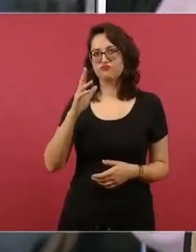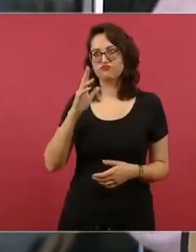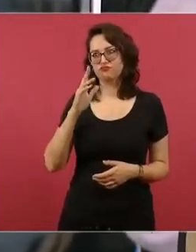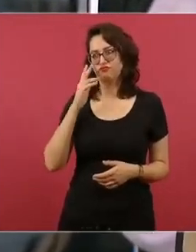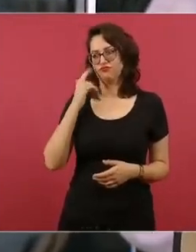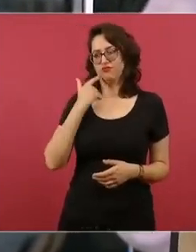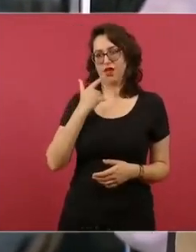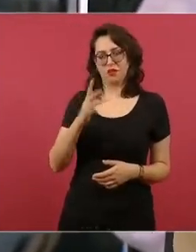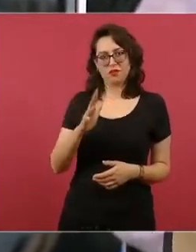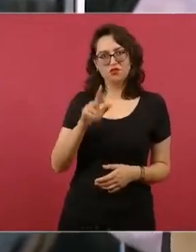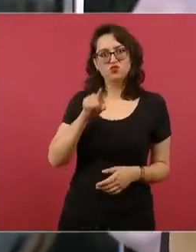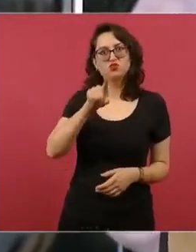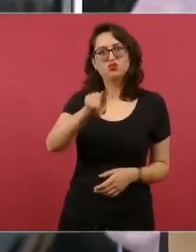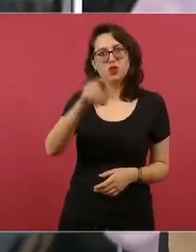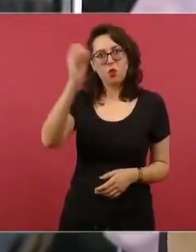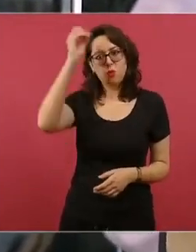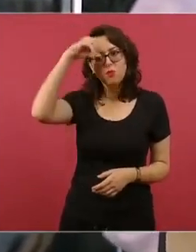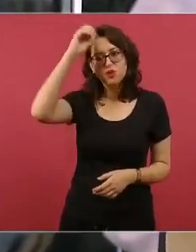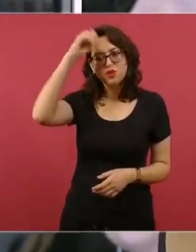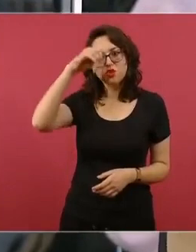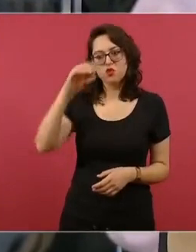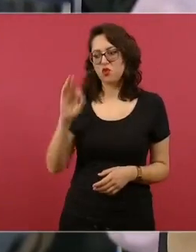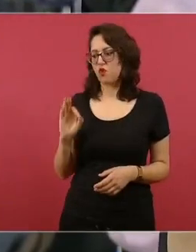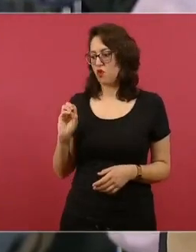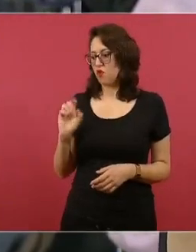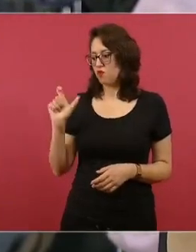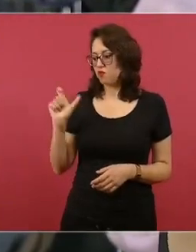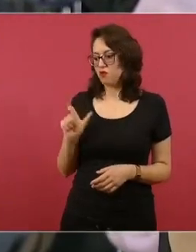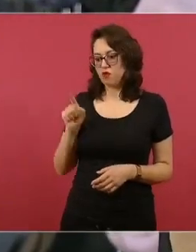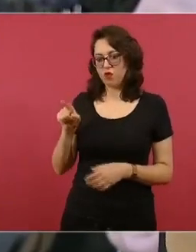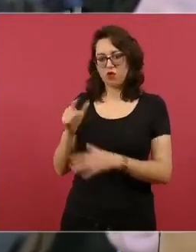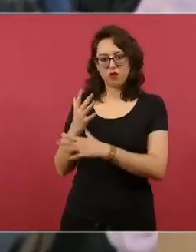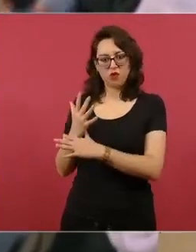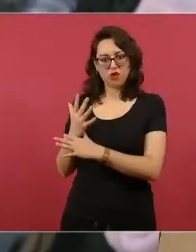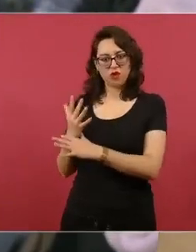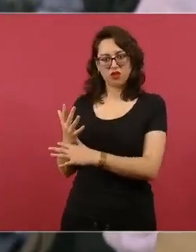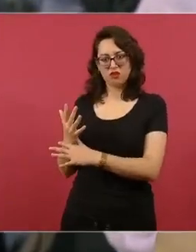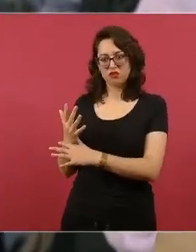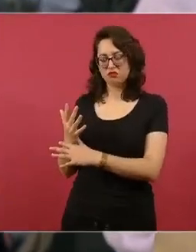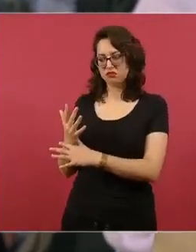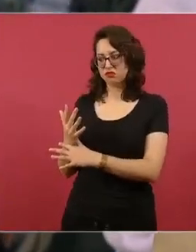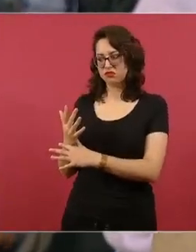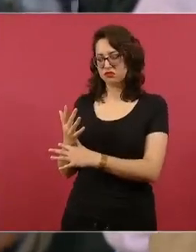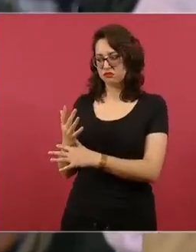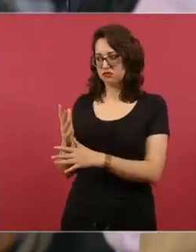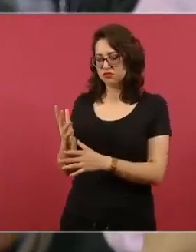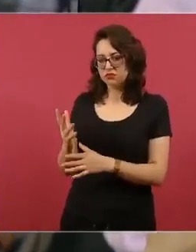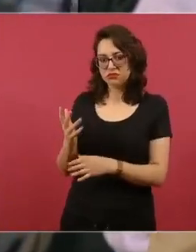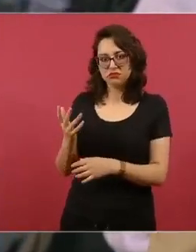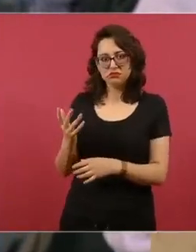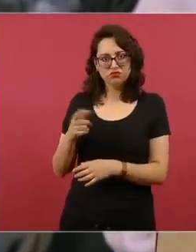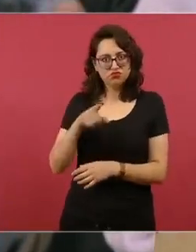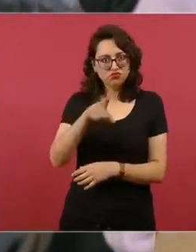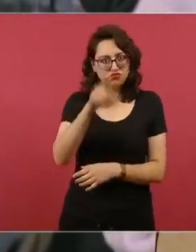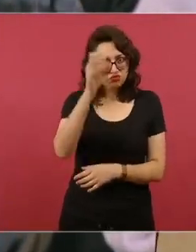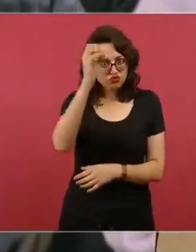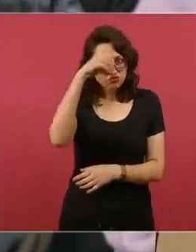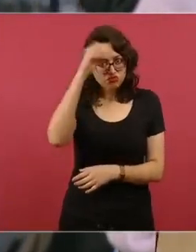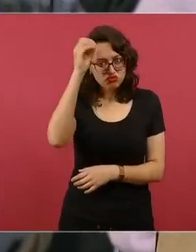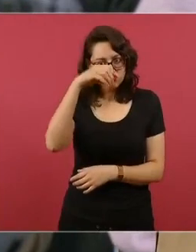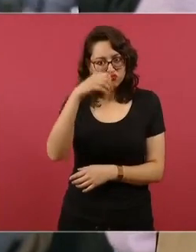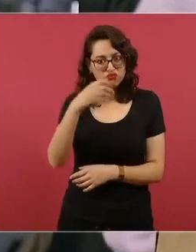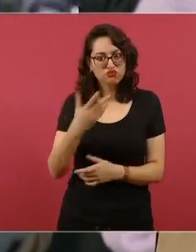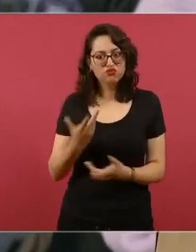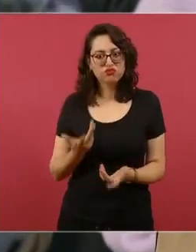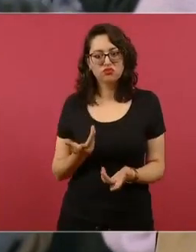dando aquí una versión, cual lo da como verdadera, pero también nos gustaría escuchar pues la réplica, su versión. Se lo pongo,